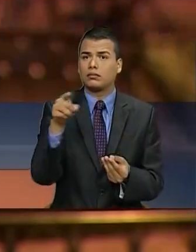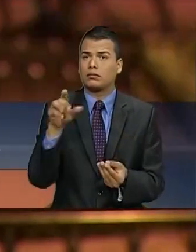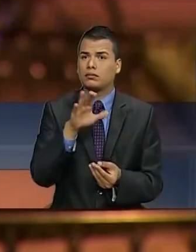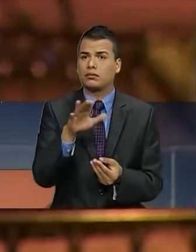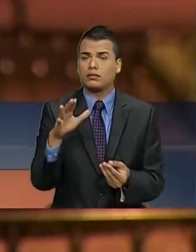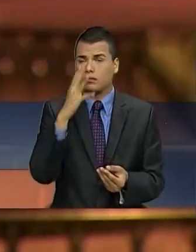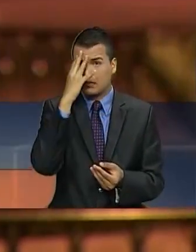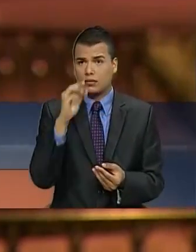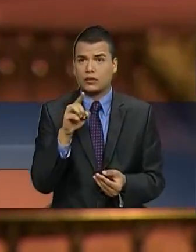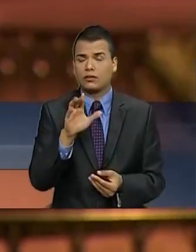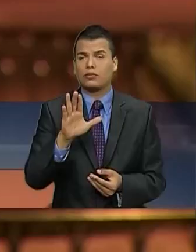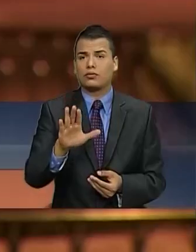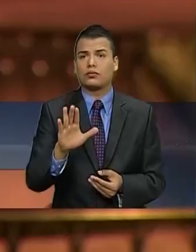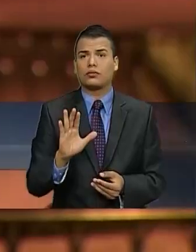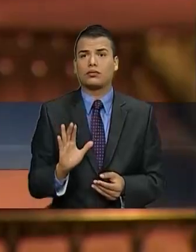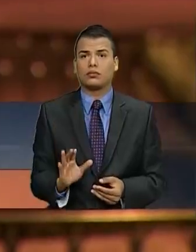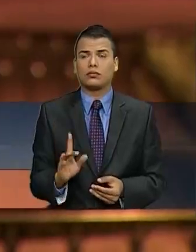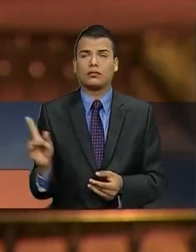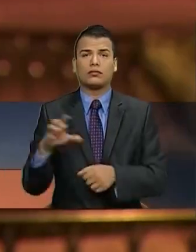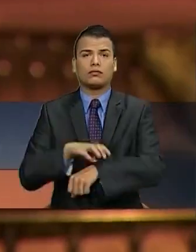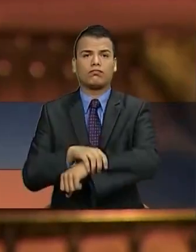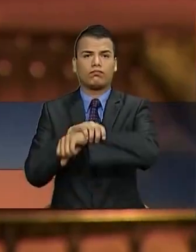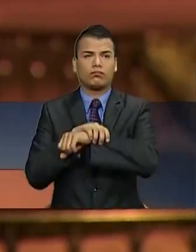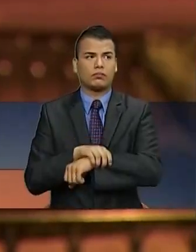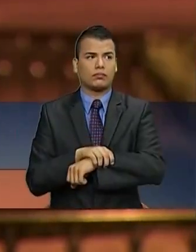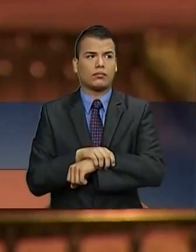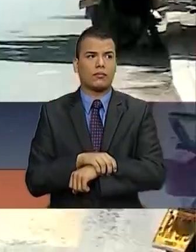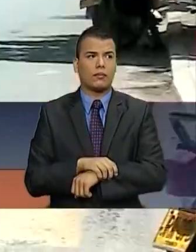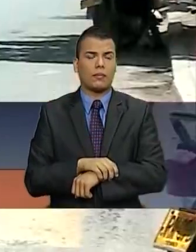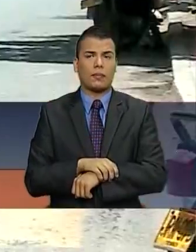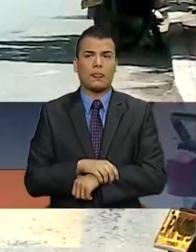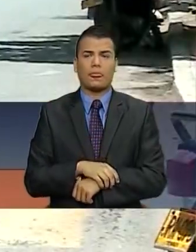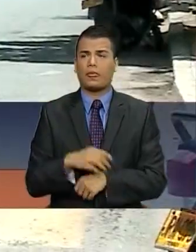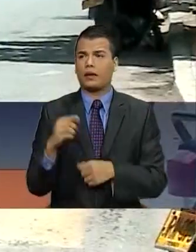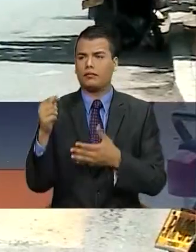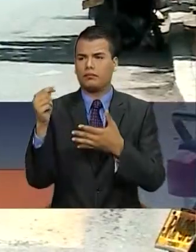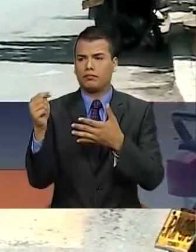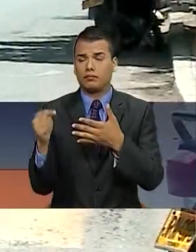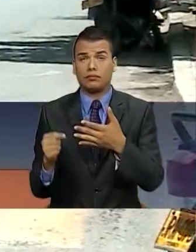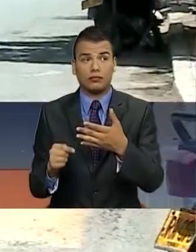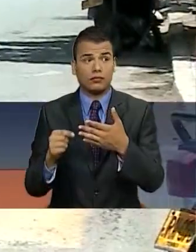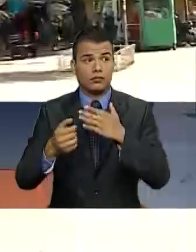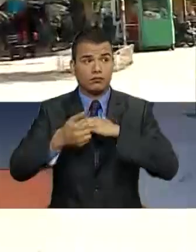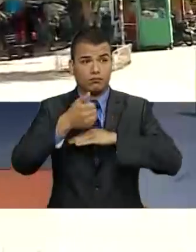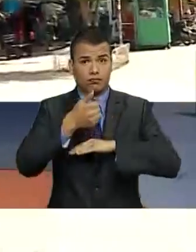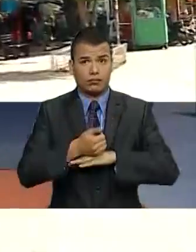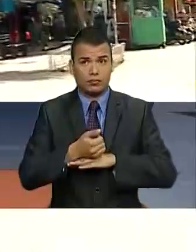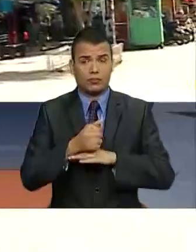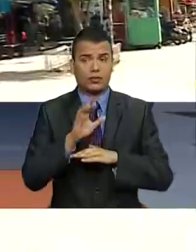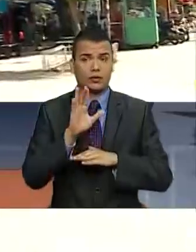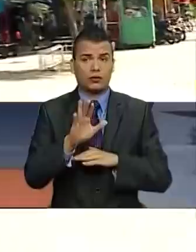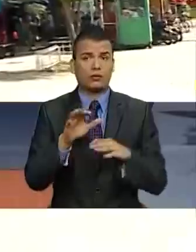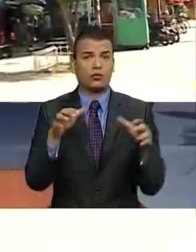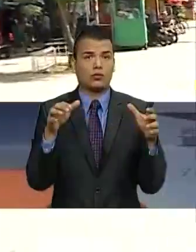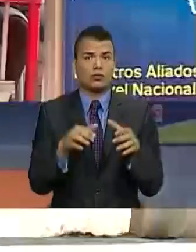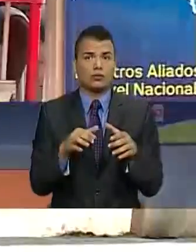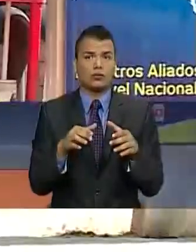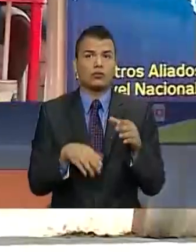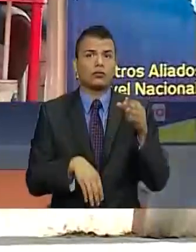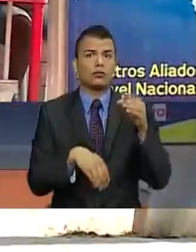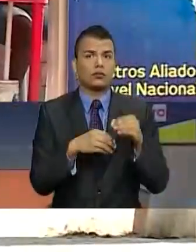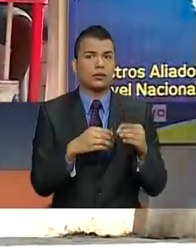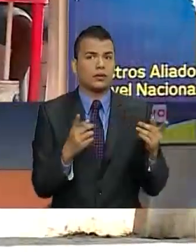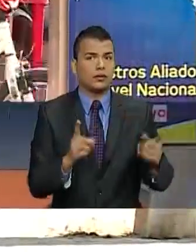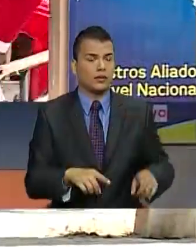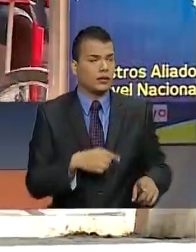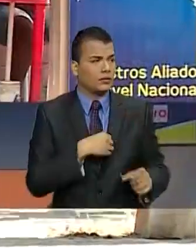bandidos. La captura de Cuquito, de Palabrita, que son cabecillas. Adicionalmente, venimos